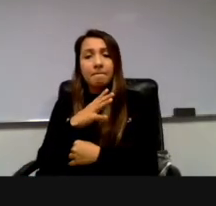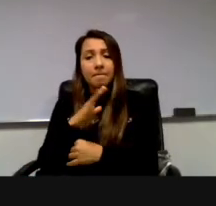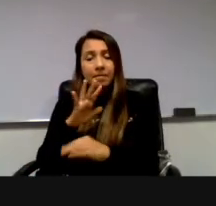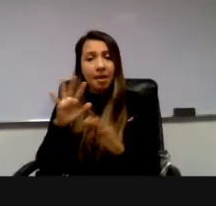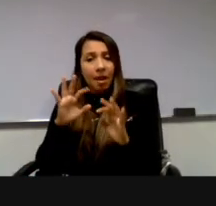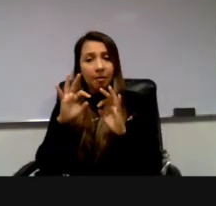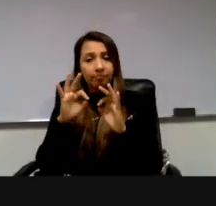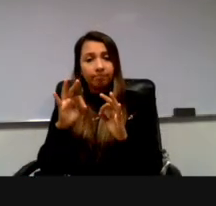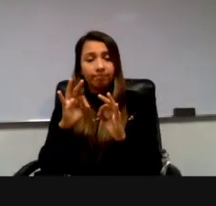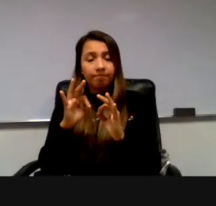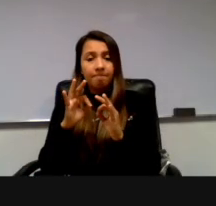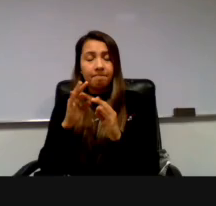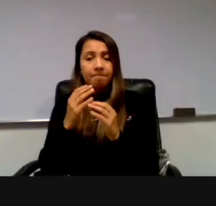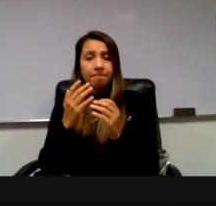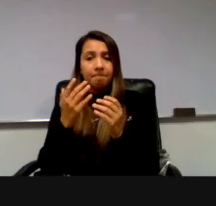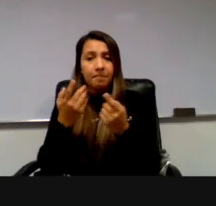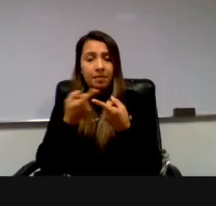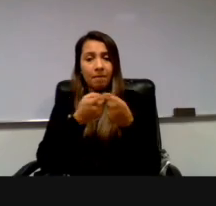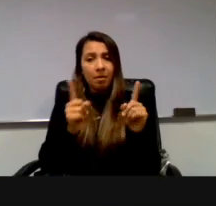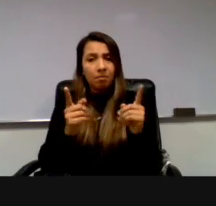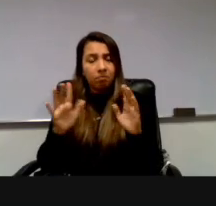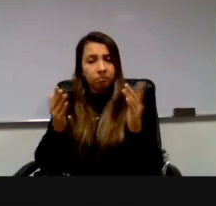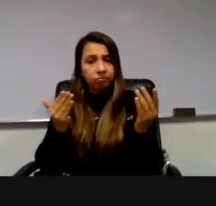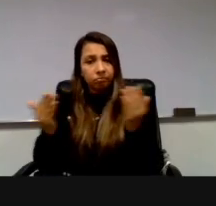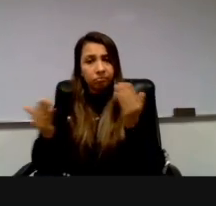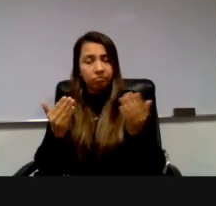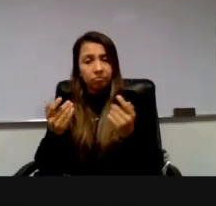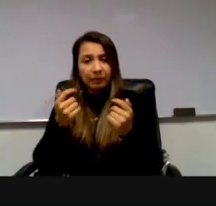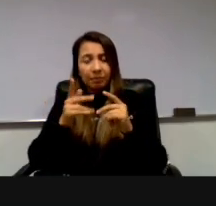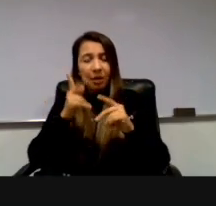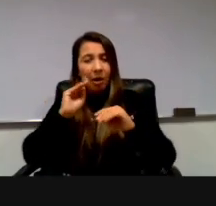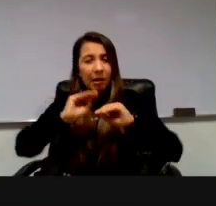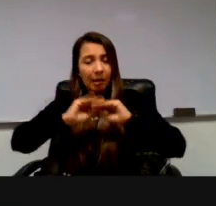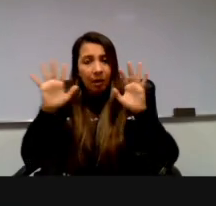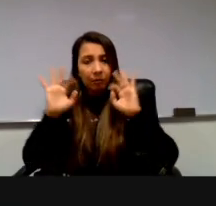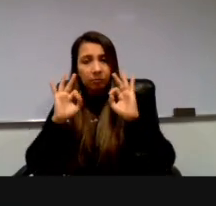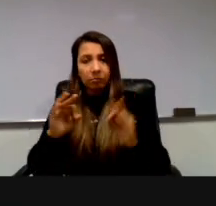muy separados unos de otros, ¿no? La relación todavía no es muy clara.